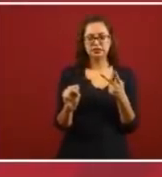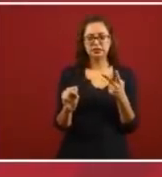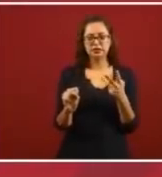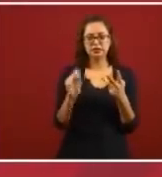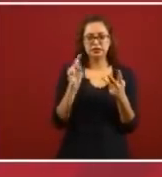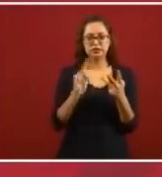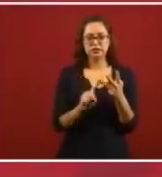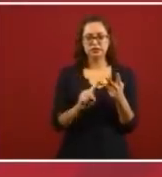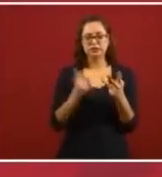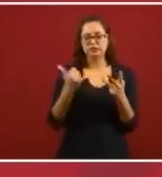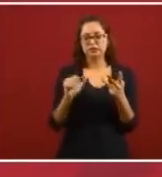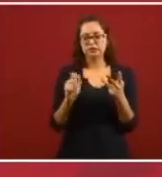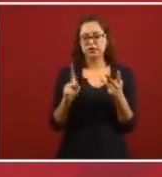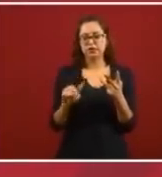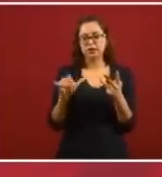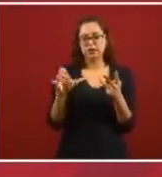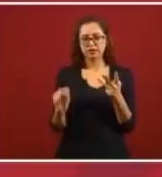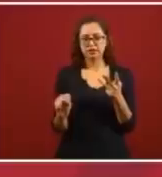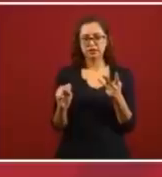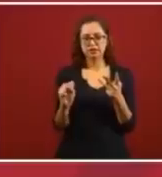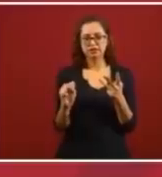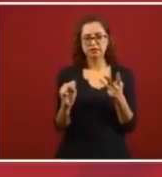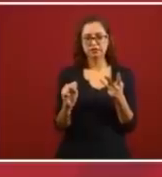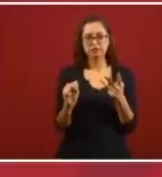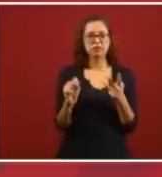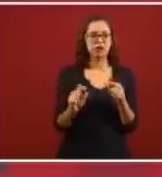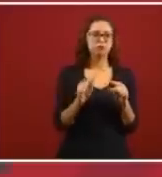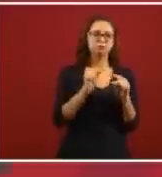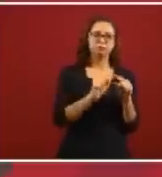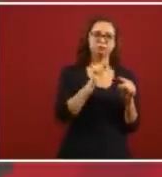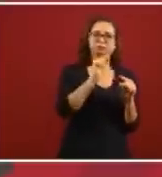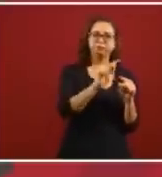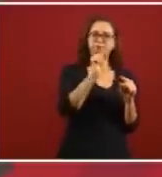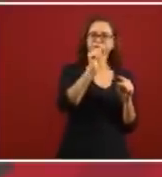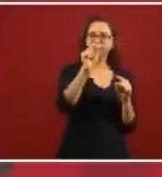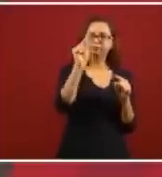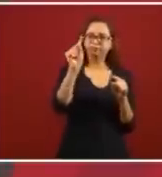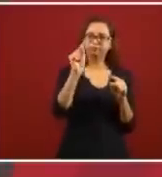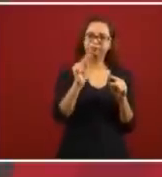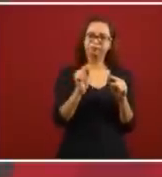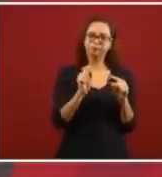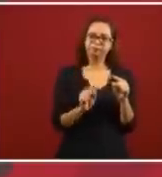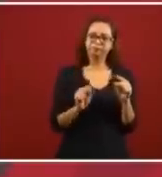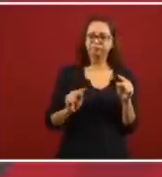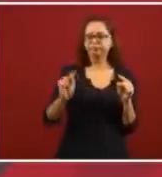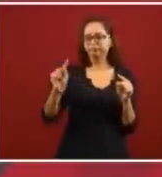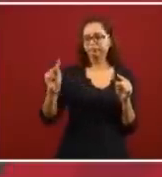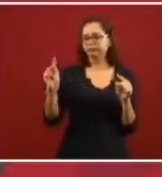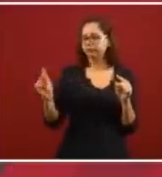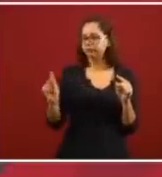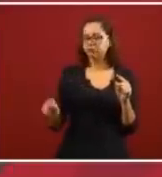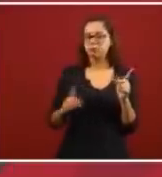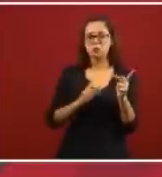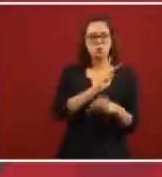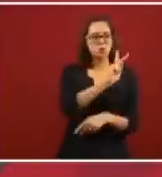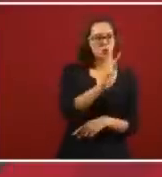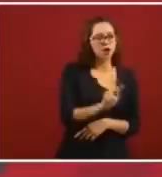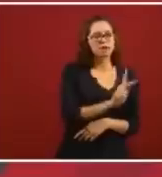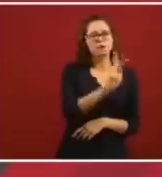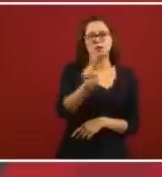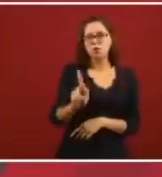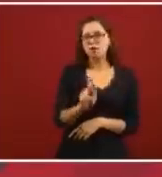vamos con los yaquis, y así vamos a estar recorriendo todos los pueblos.